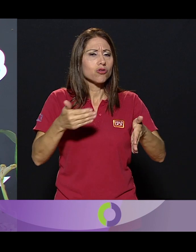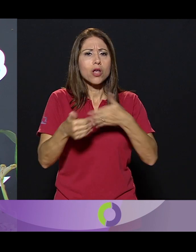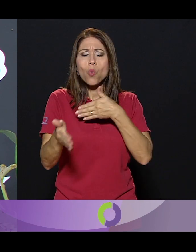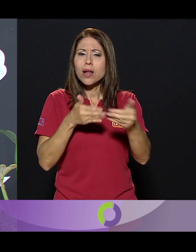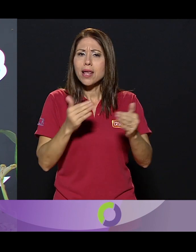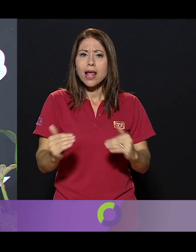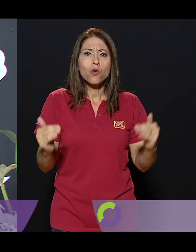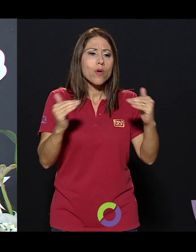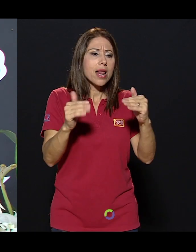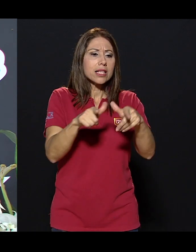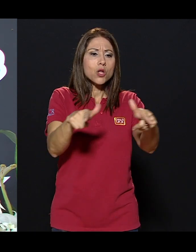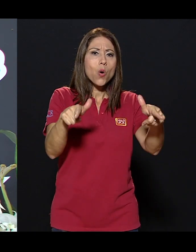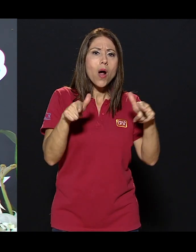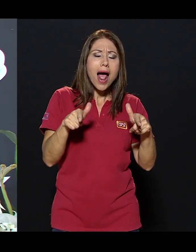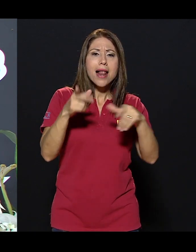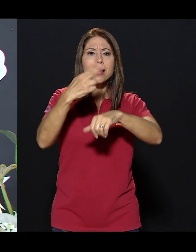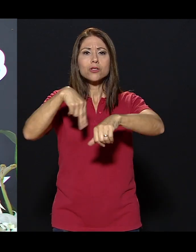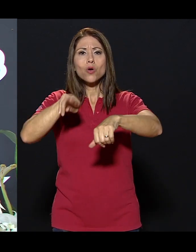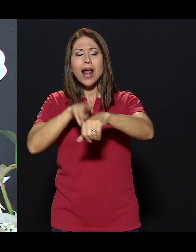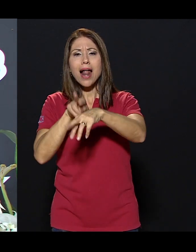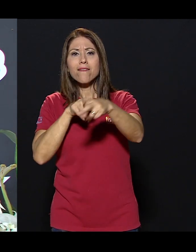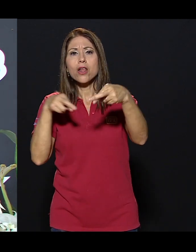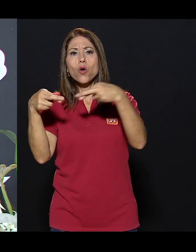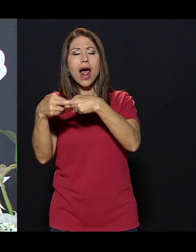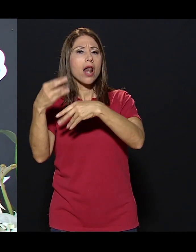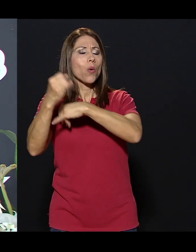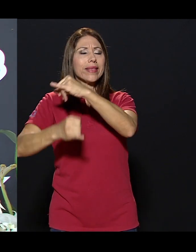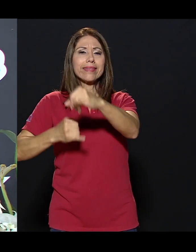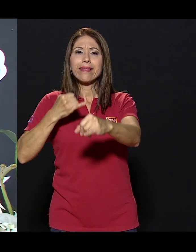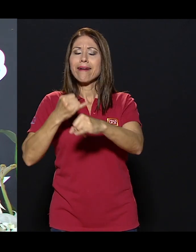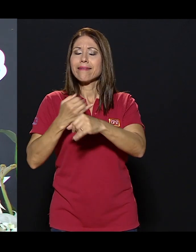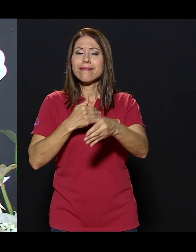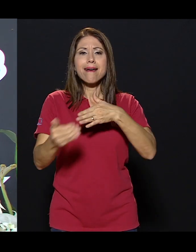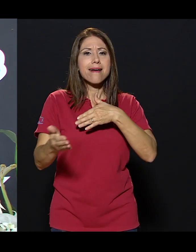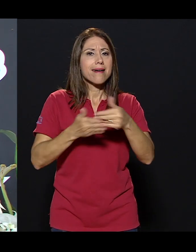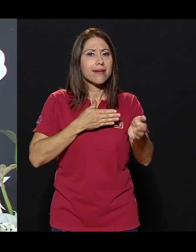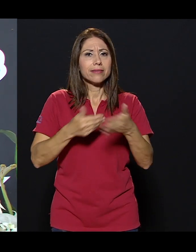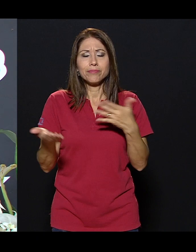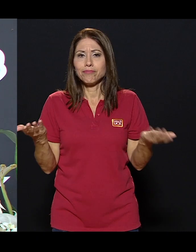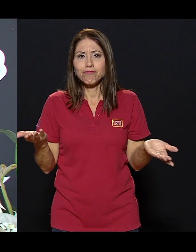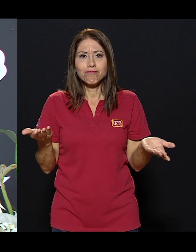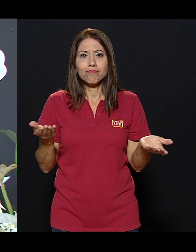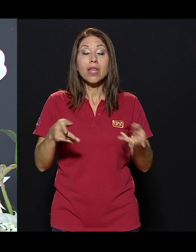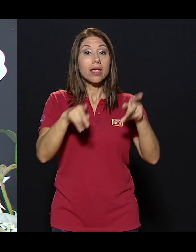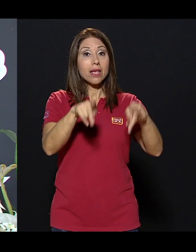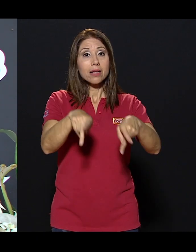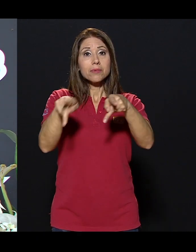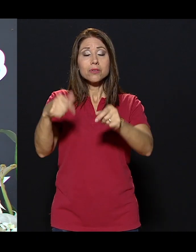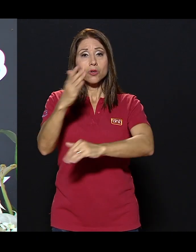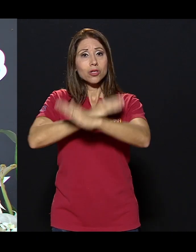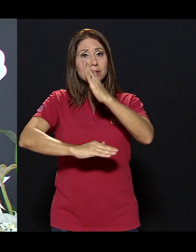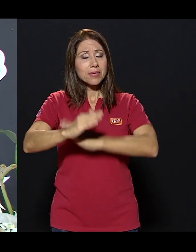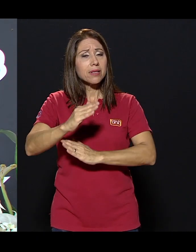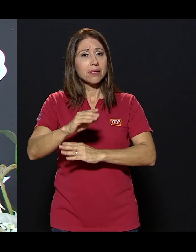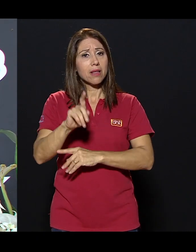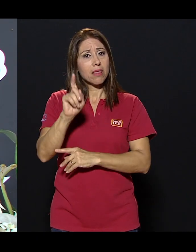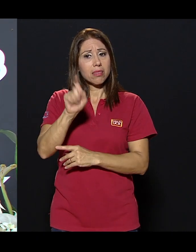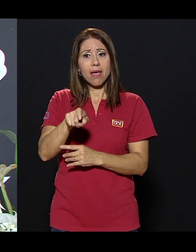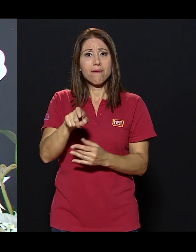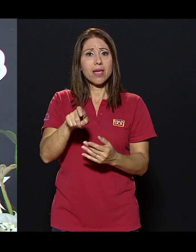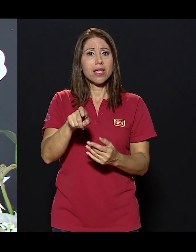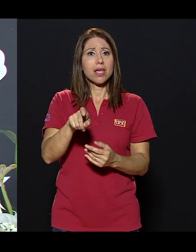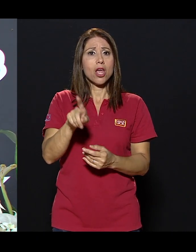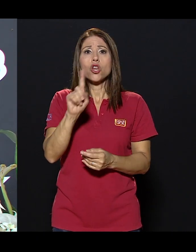a escala local, nacional, regional o internacional. Y que las personas con discapacidad no deben